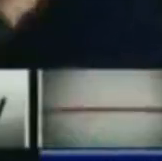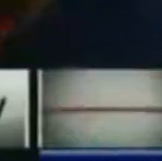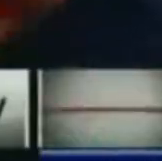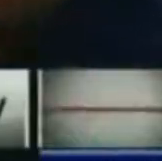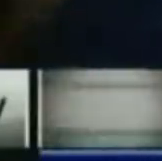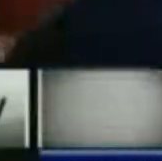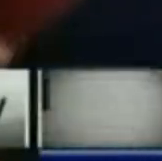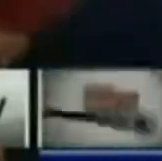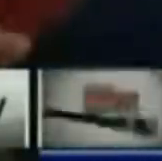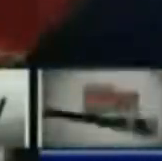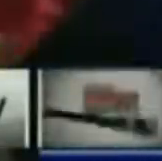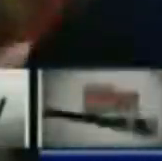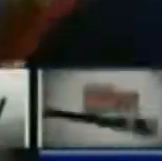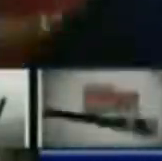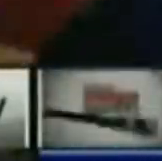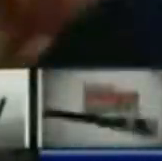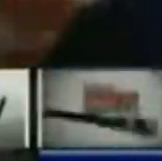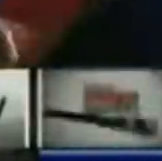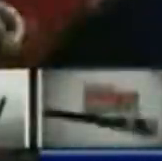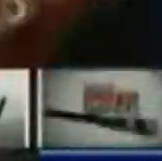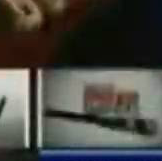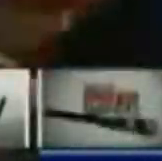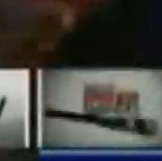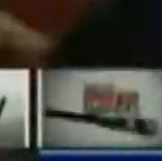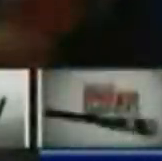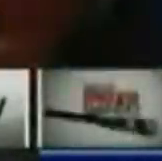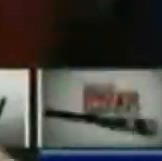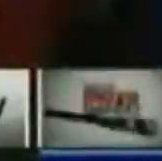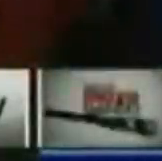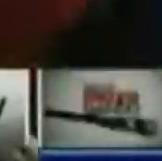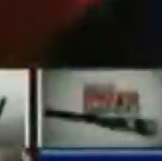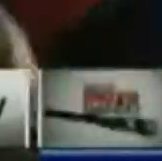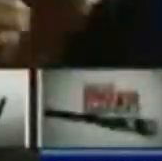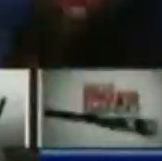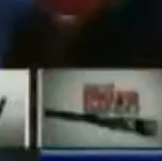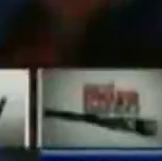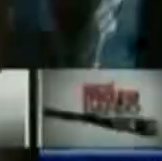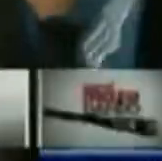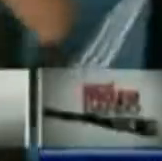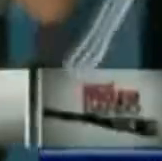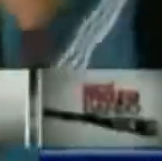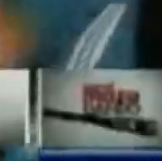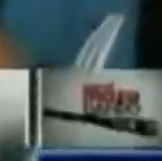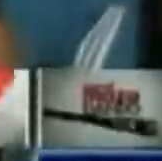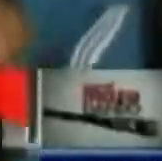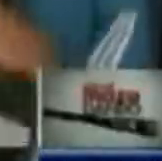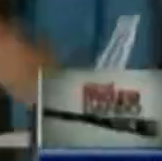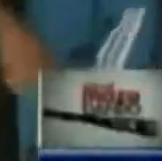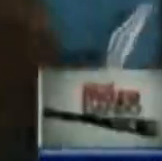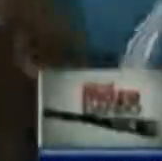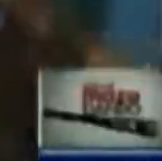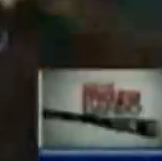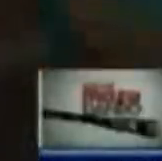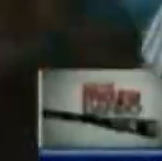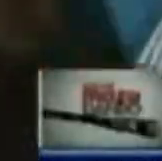Barranquilla Conocí una linda colombiana me quedé con las ganas